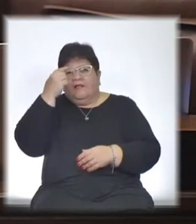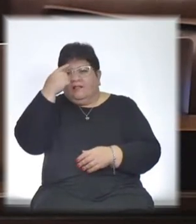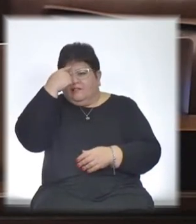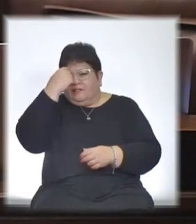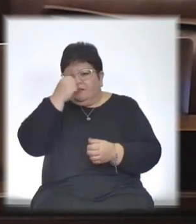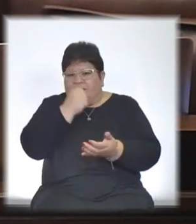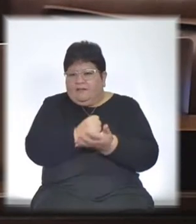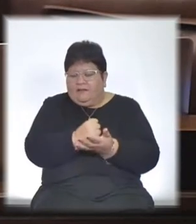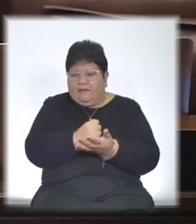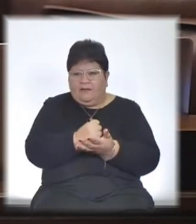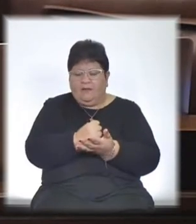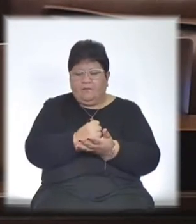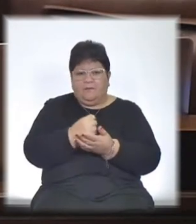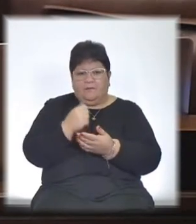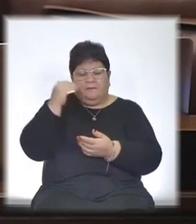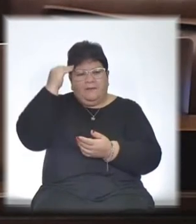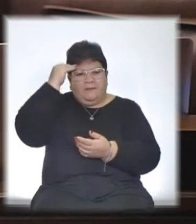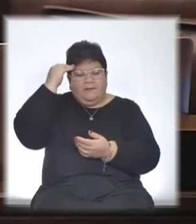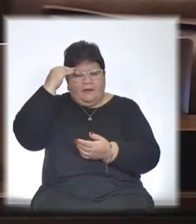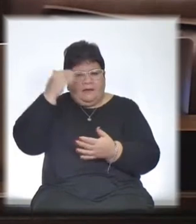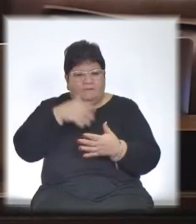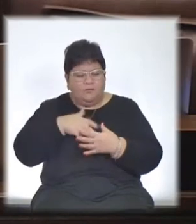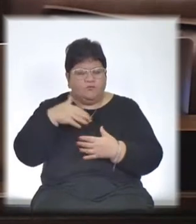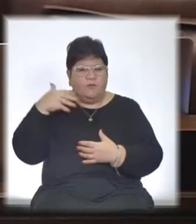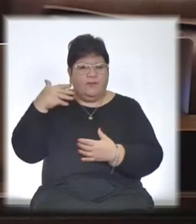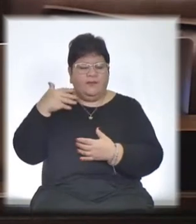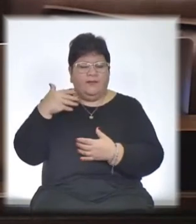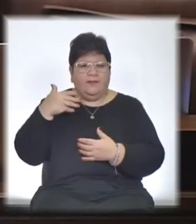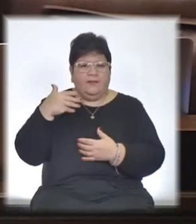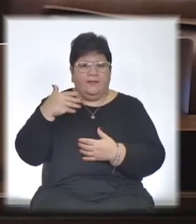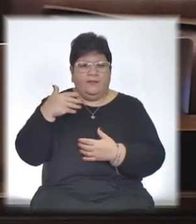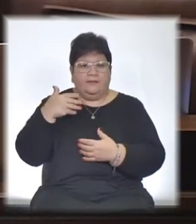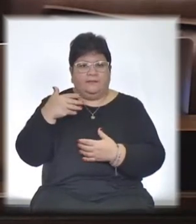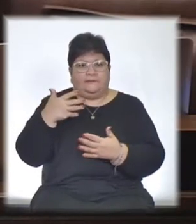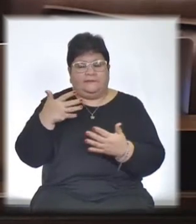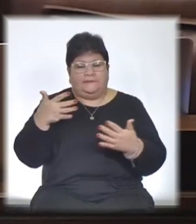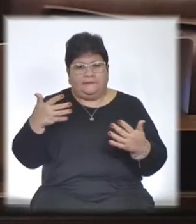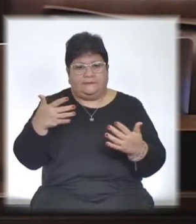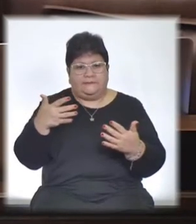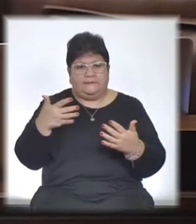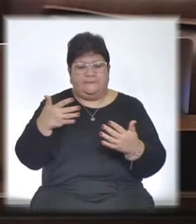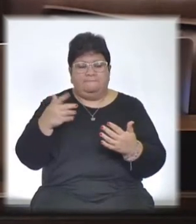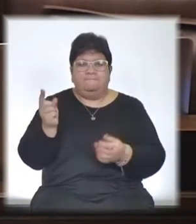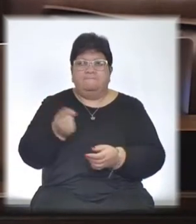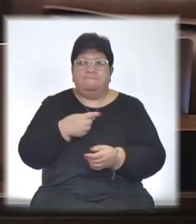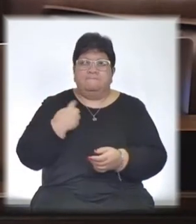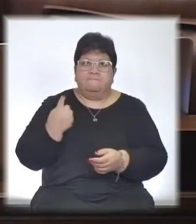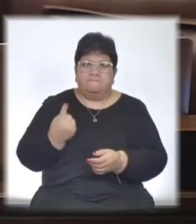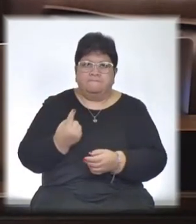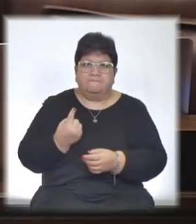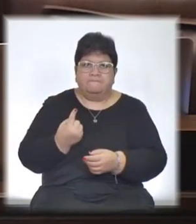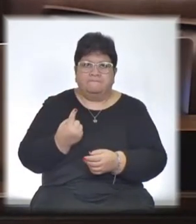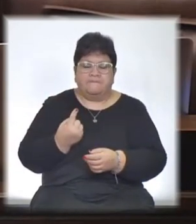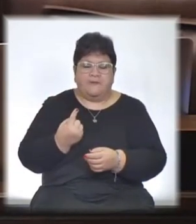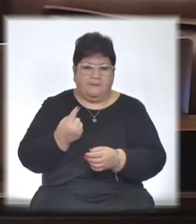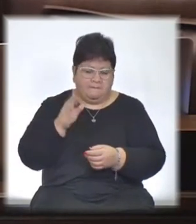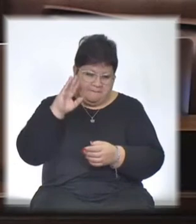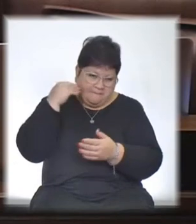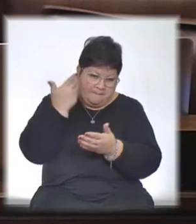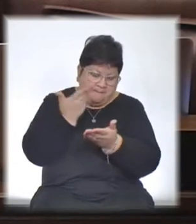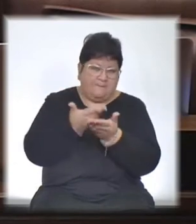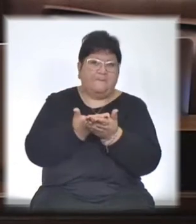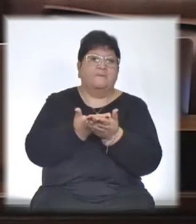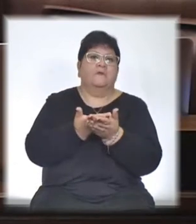sociedad son parcialmente relevables. De hecho, nuestra propuesta de